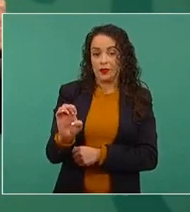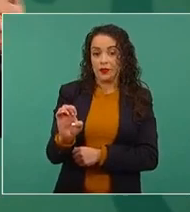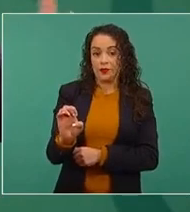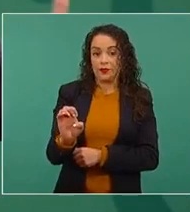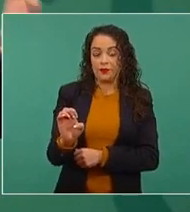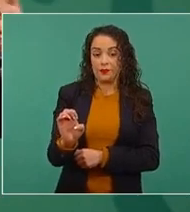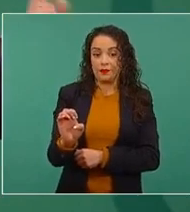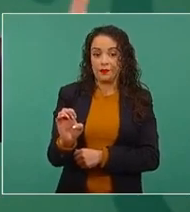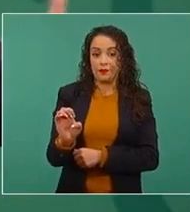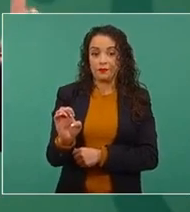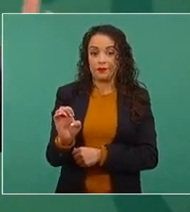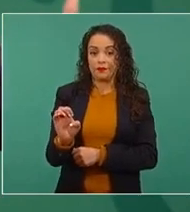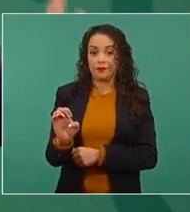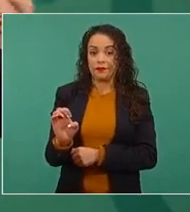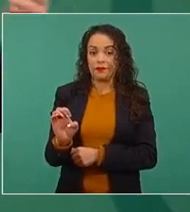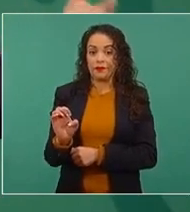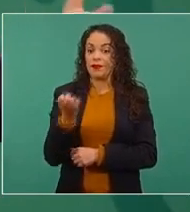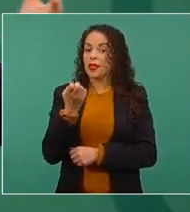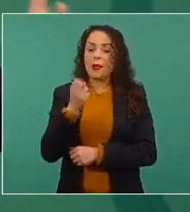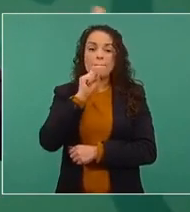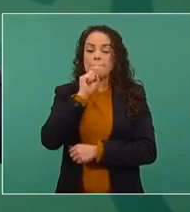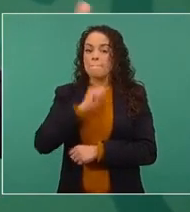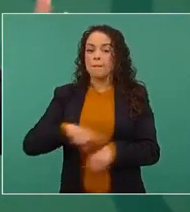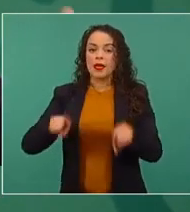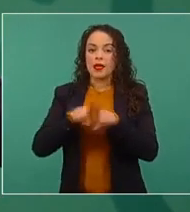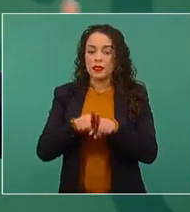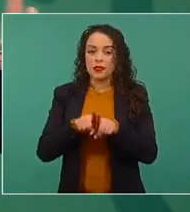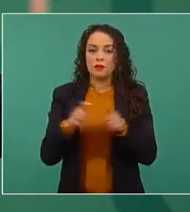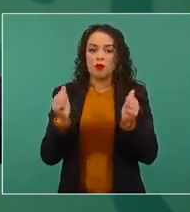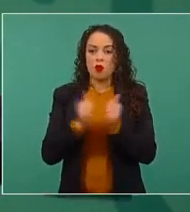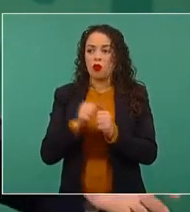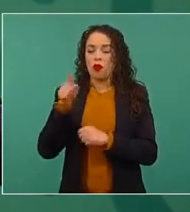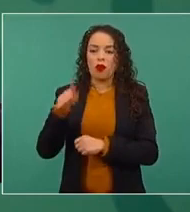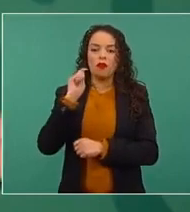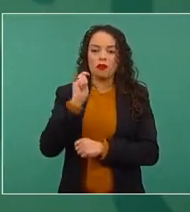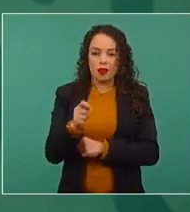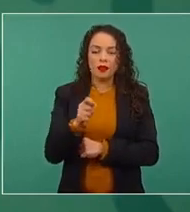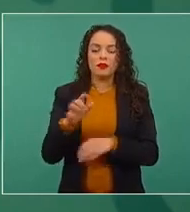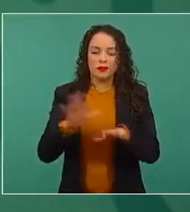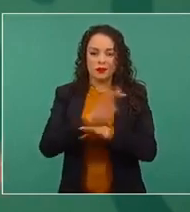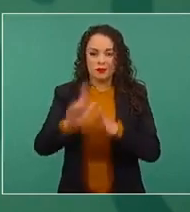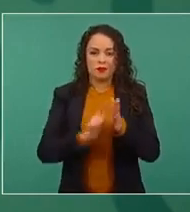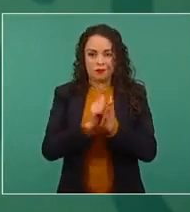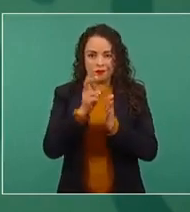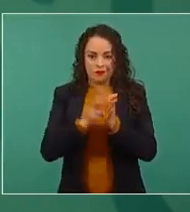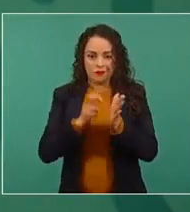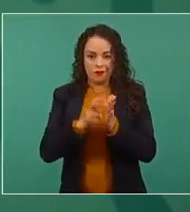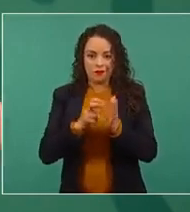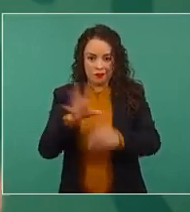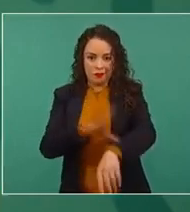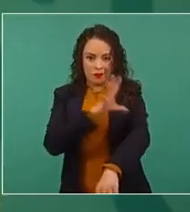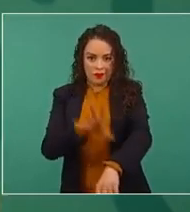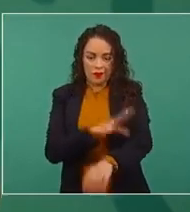Lo mismo con la llamada reforma energética en el caso del petróleo. Hace